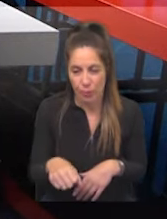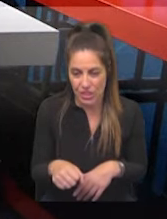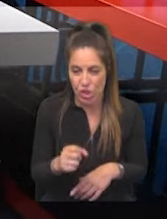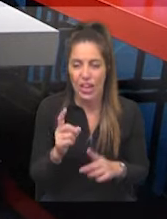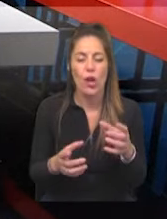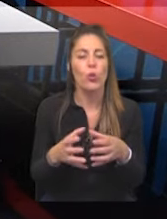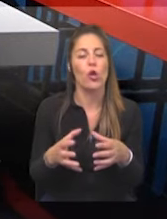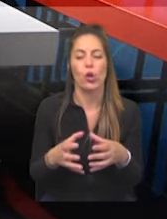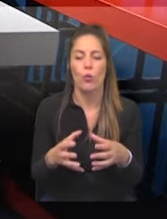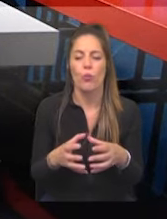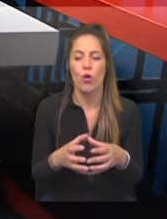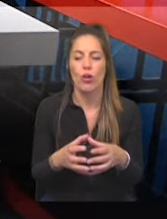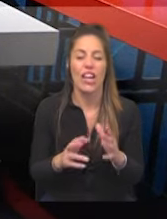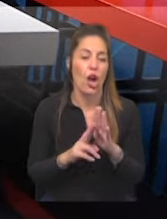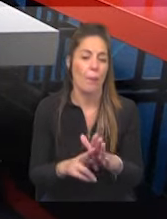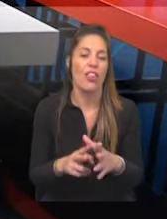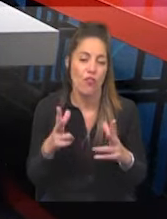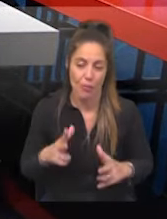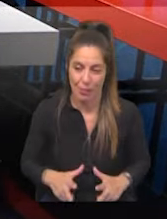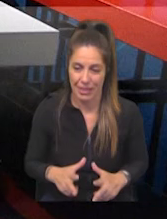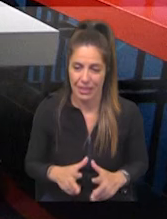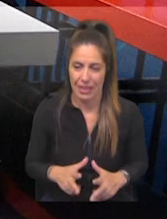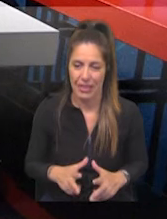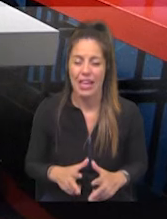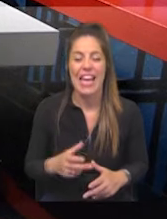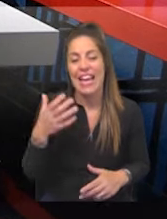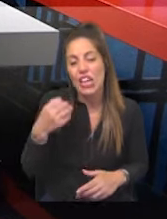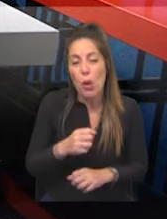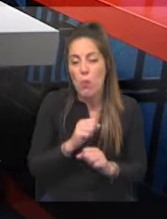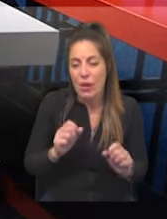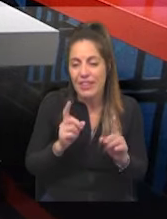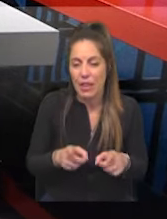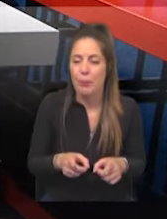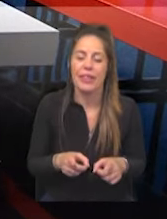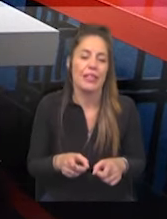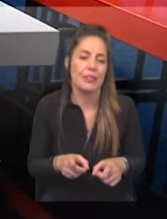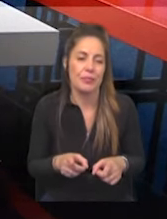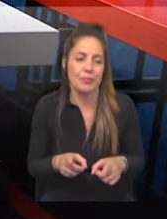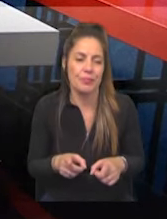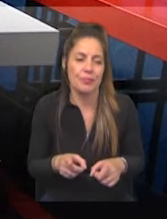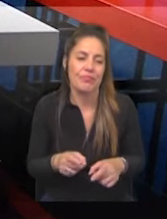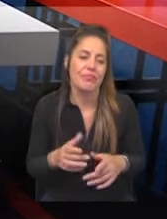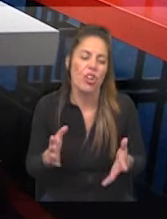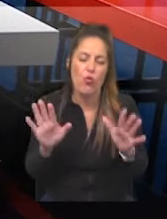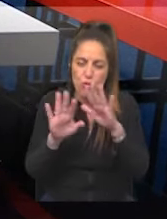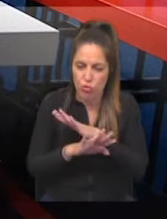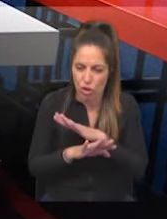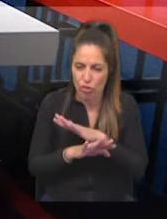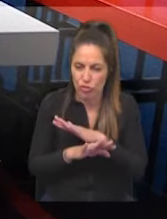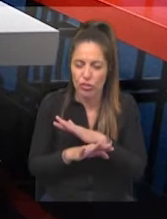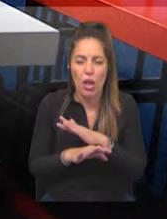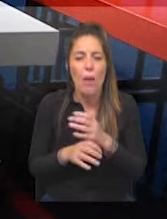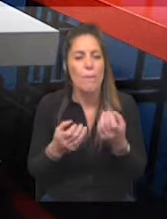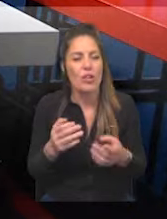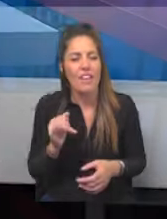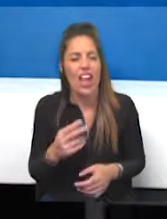algunos grupos que lo respaldaron formalmente creo que puede haber habido también cierta confusión en parte de la ciudadanía